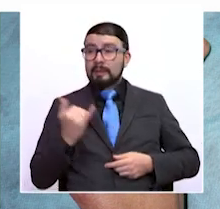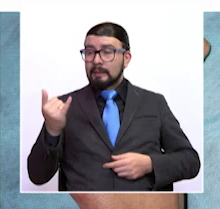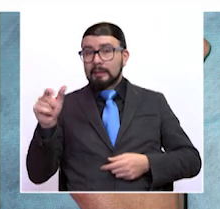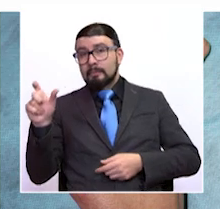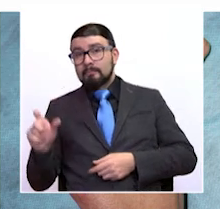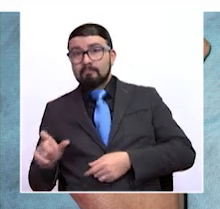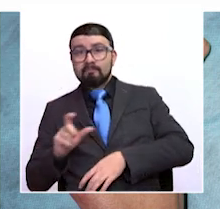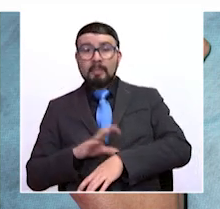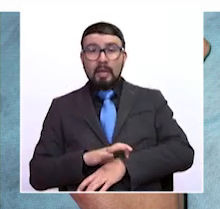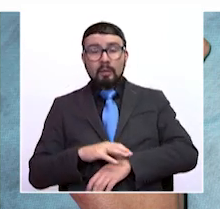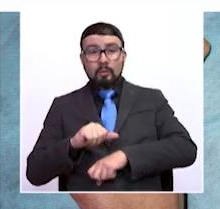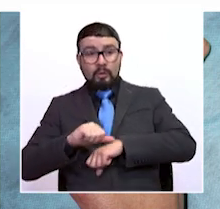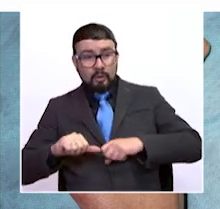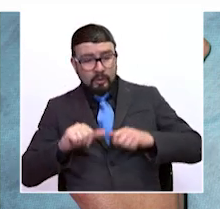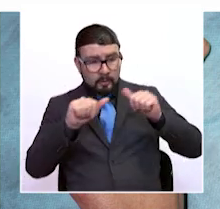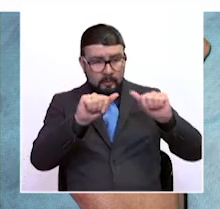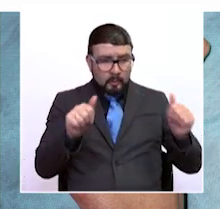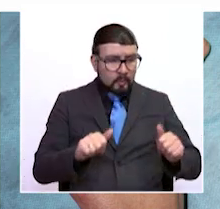plástico saber